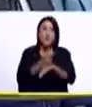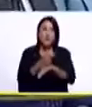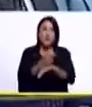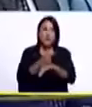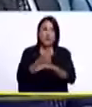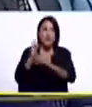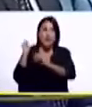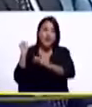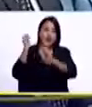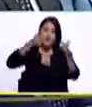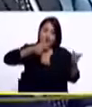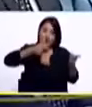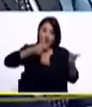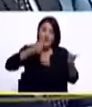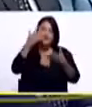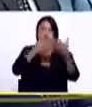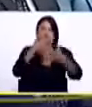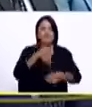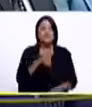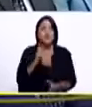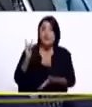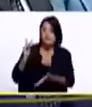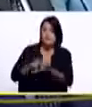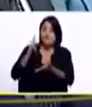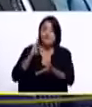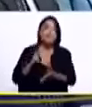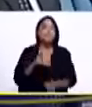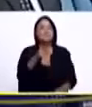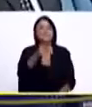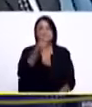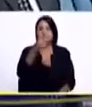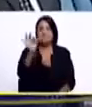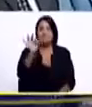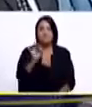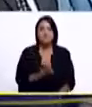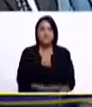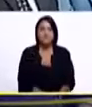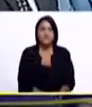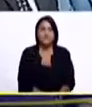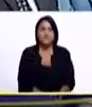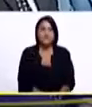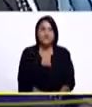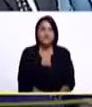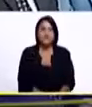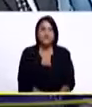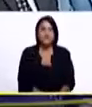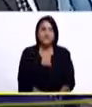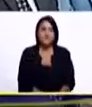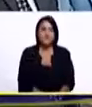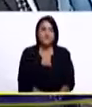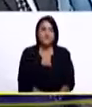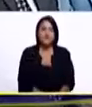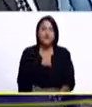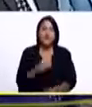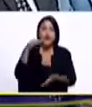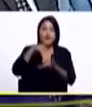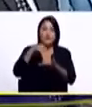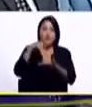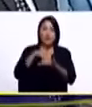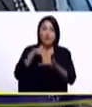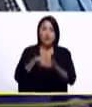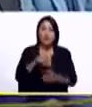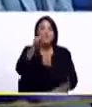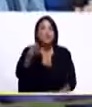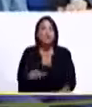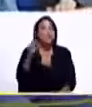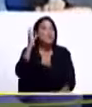lo vi que entró a esta hora, pero muy bien, Rafael Lacaba, del estado Carabobo,